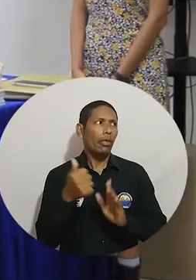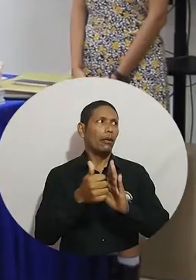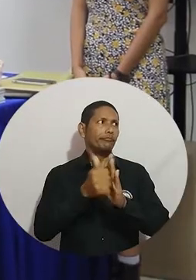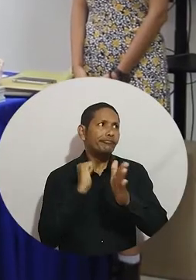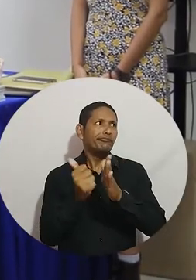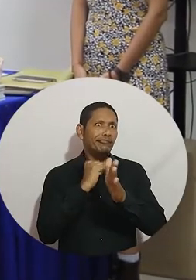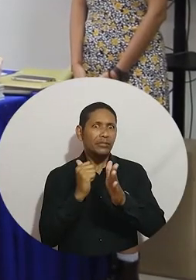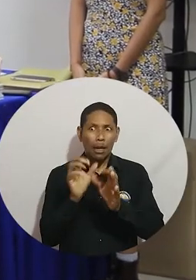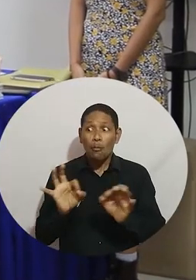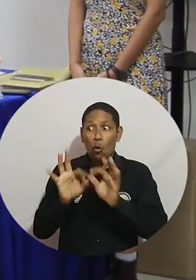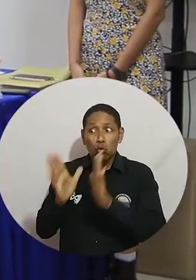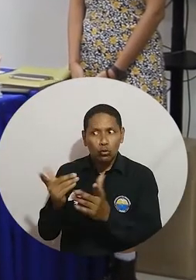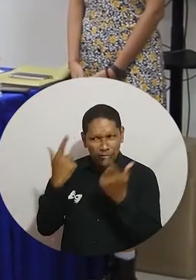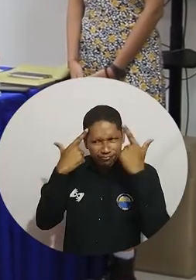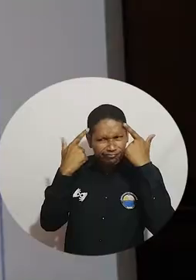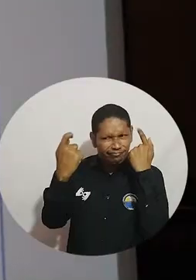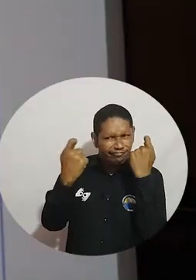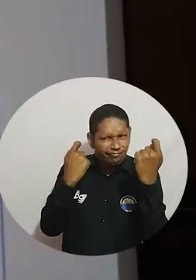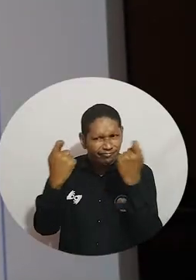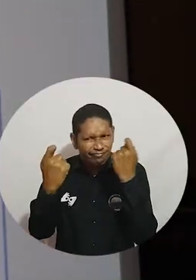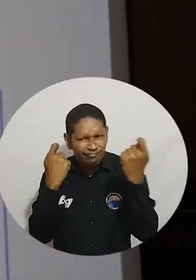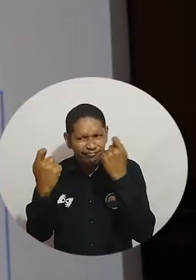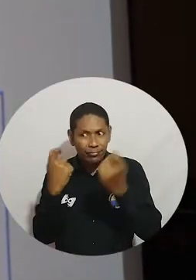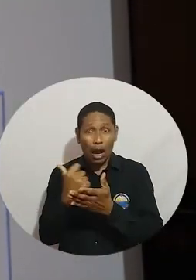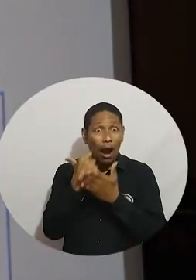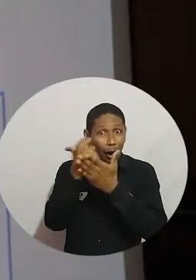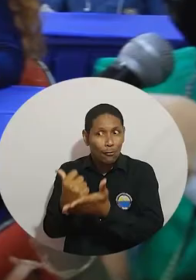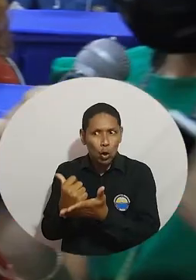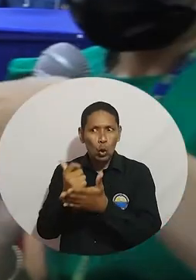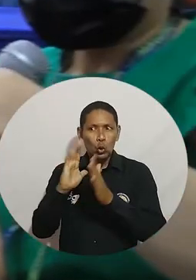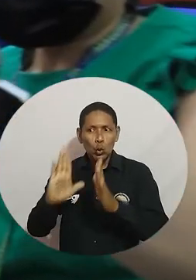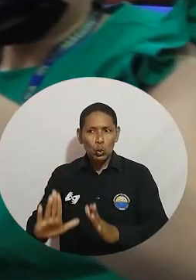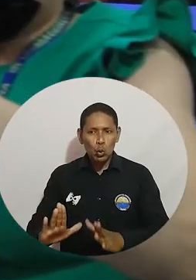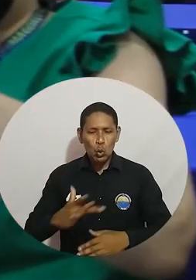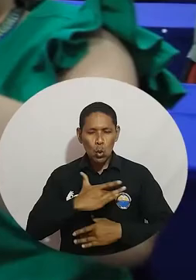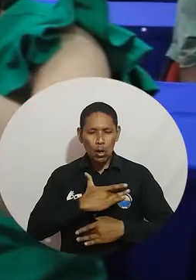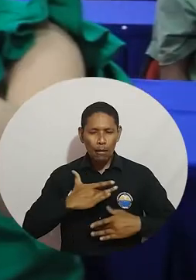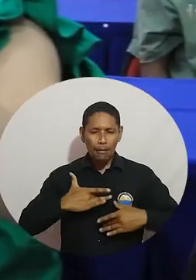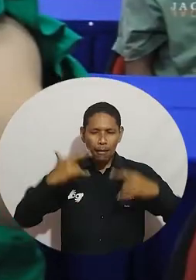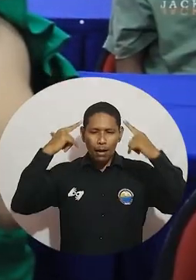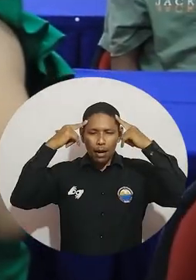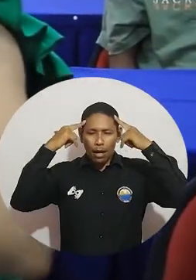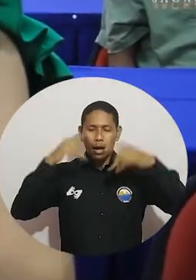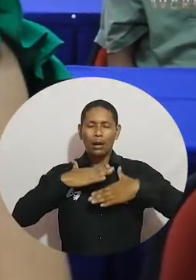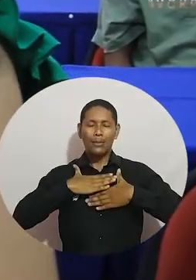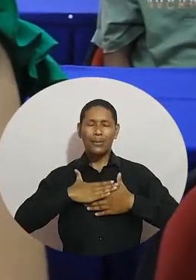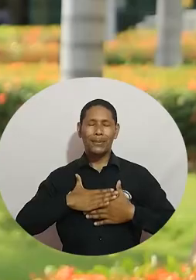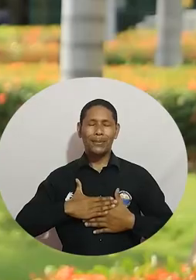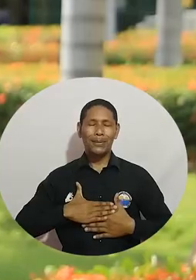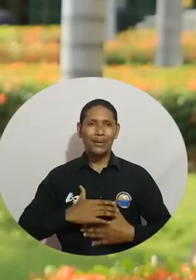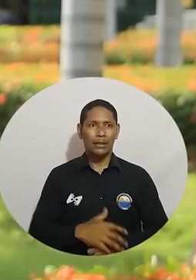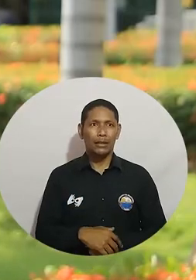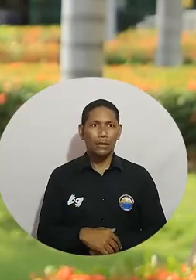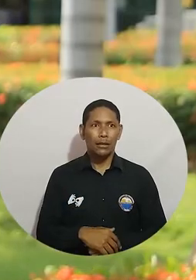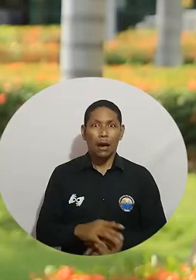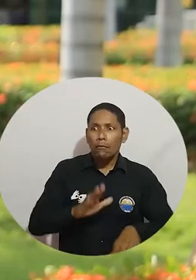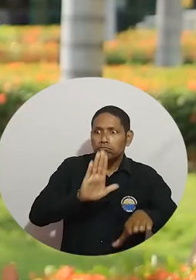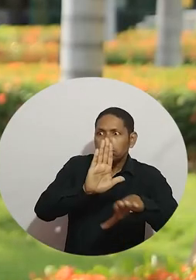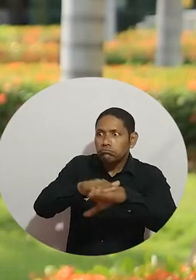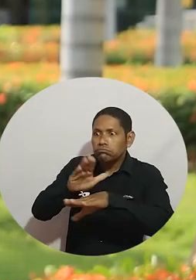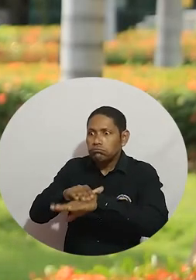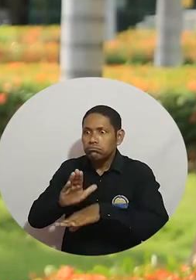en lograr establecer estrategias y dinámicas que le ayuden a mejorar y promover su salud mental y bienestar psicológico. Invita a